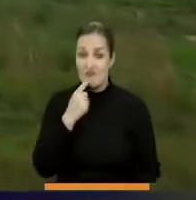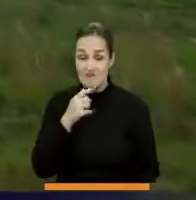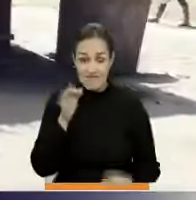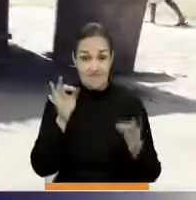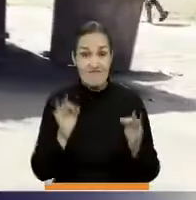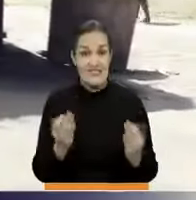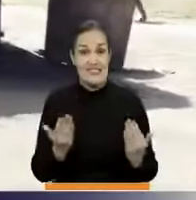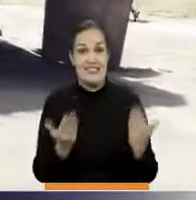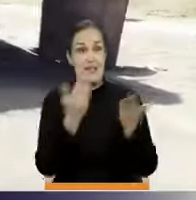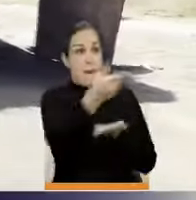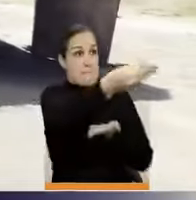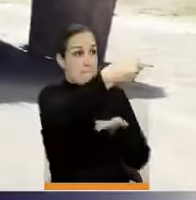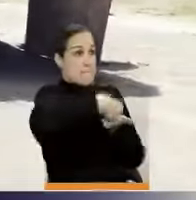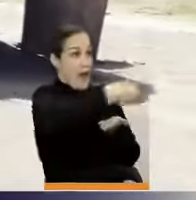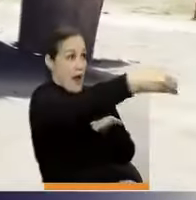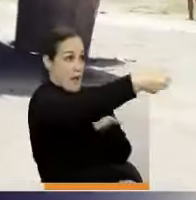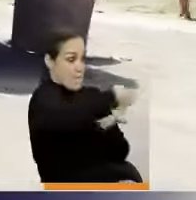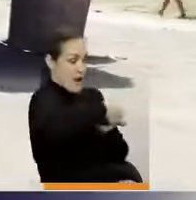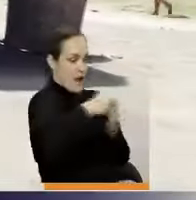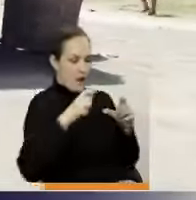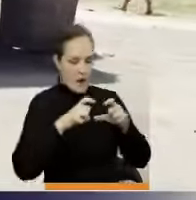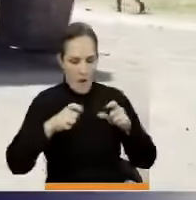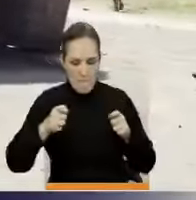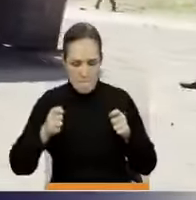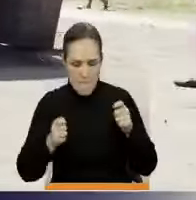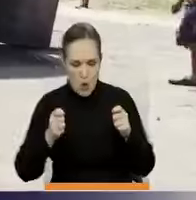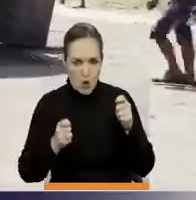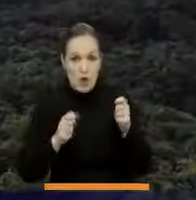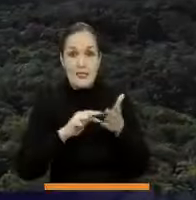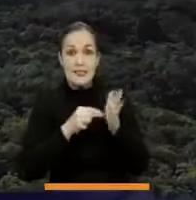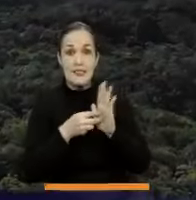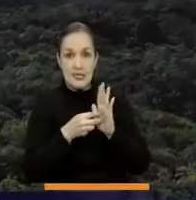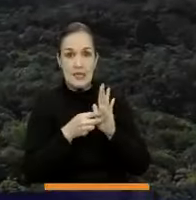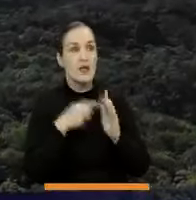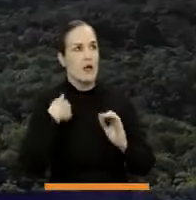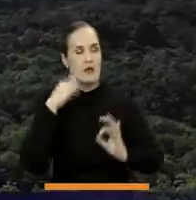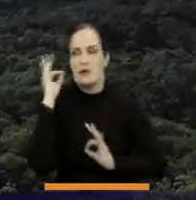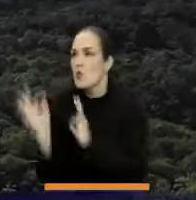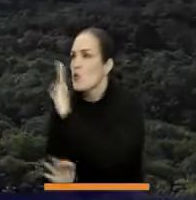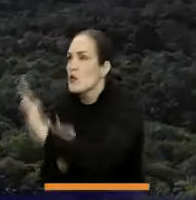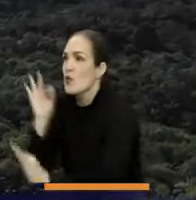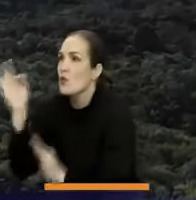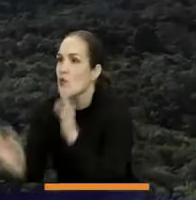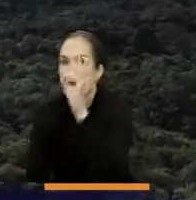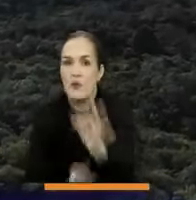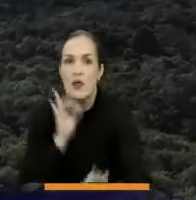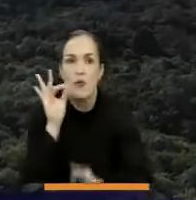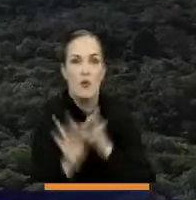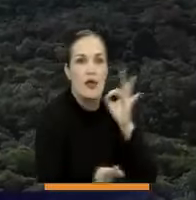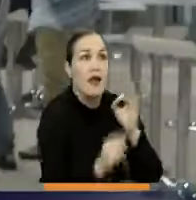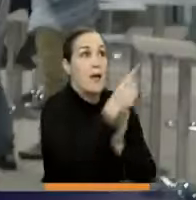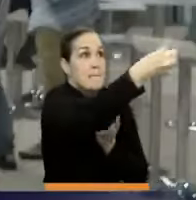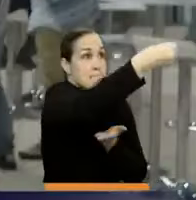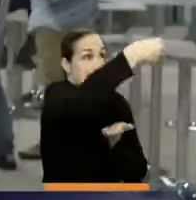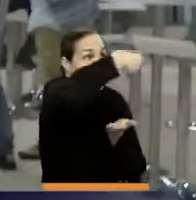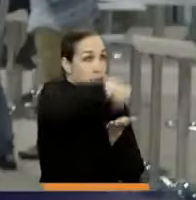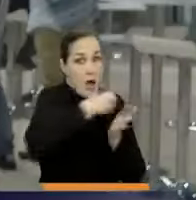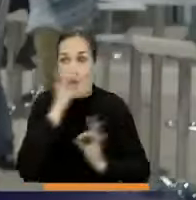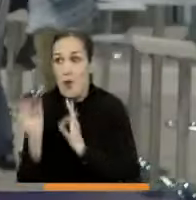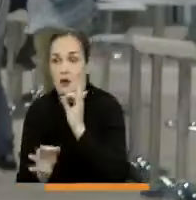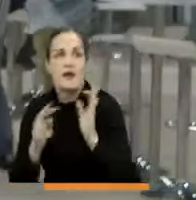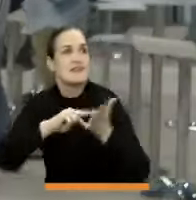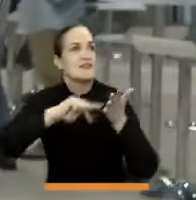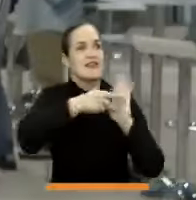han beneficiado con la venta de estos bonos que certifican la reducción o disminución de emisiones de gases efecto invernadero. Y que